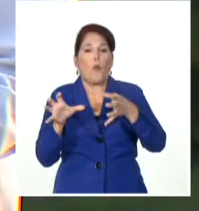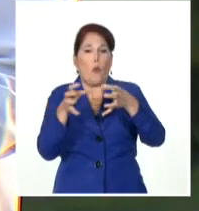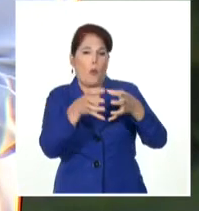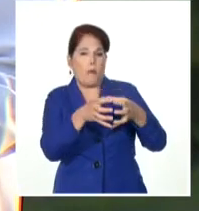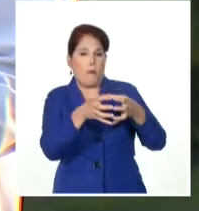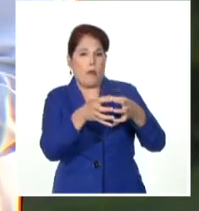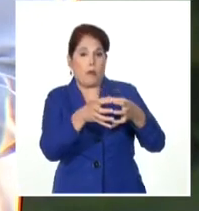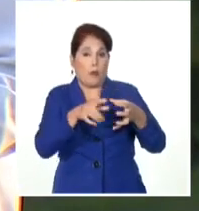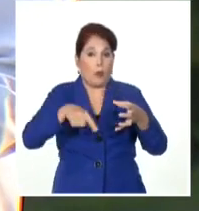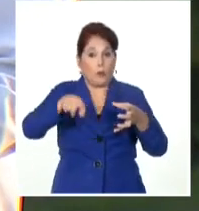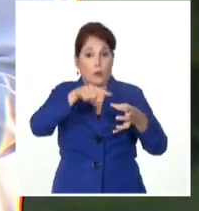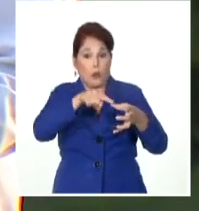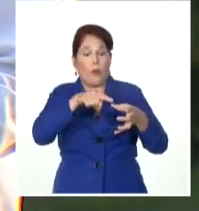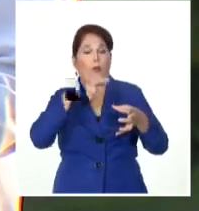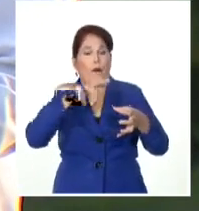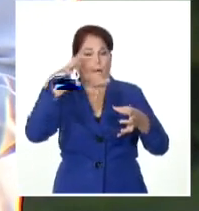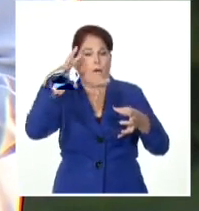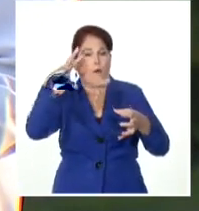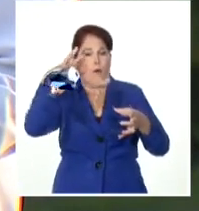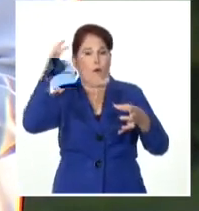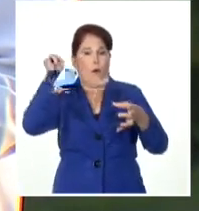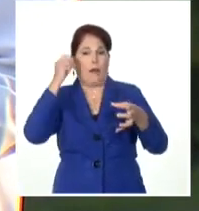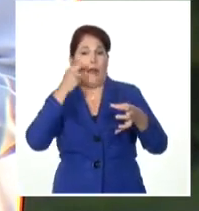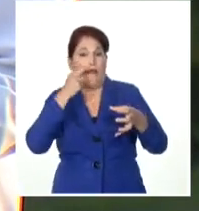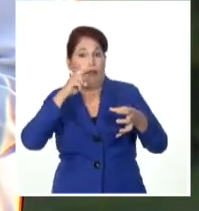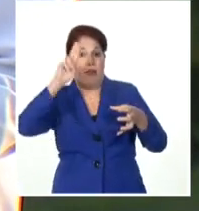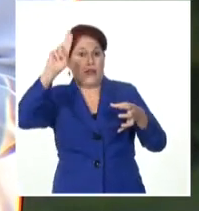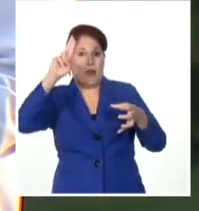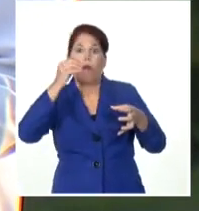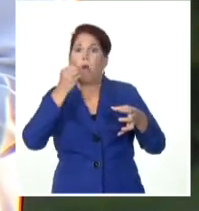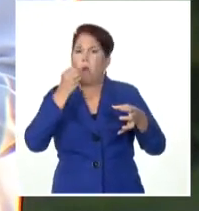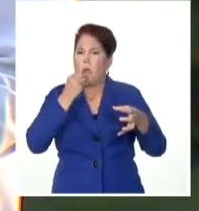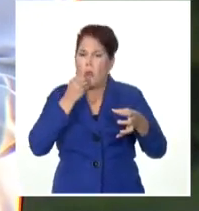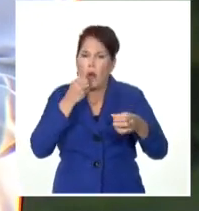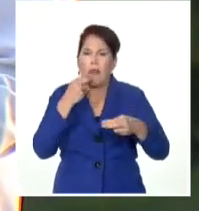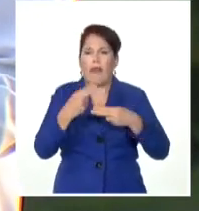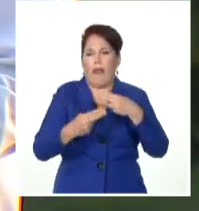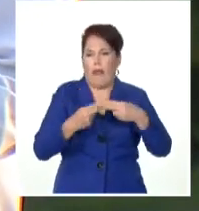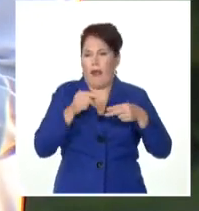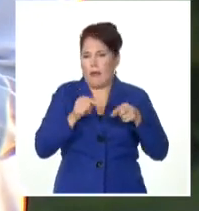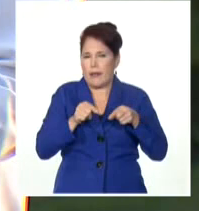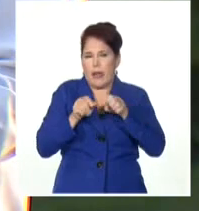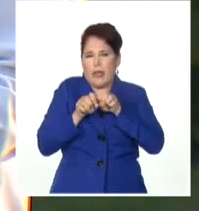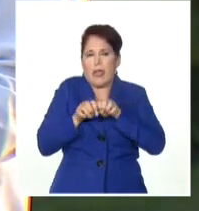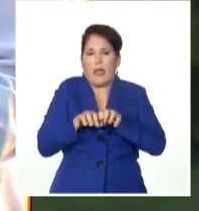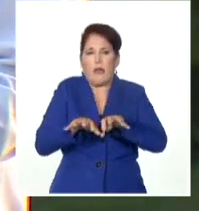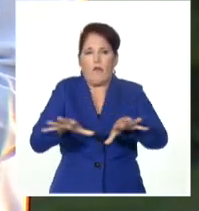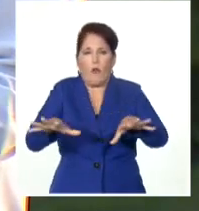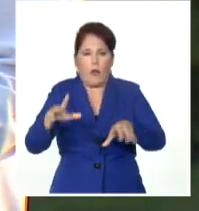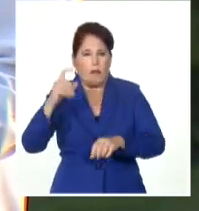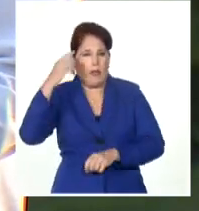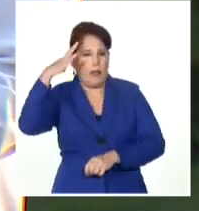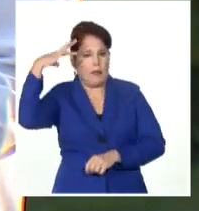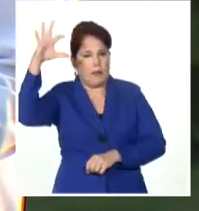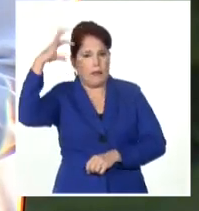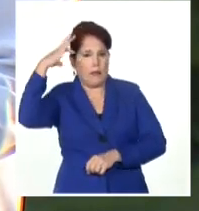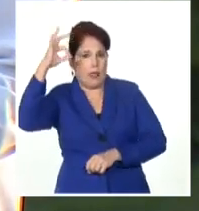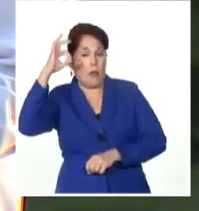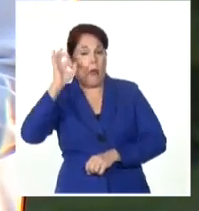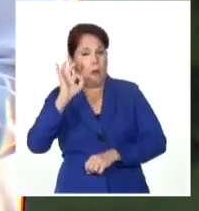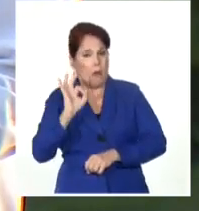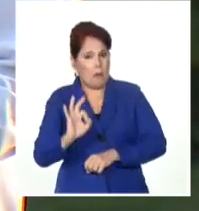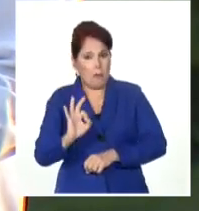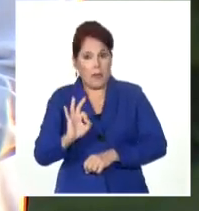masa, nos indica a las claras cómo es posible, utilizando mecanismos de influencia psicológica y atizado